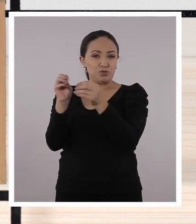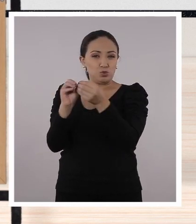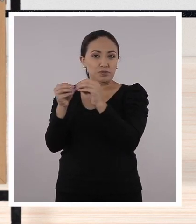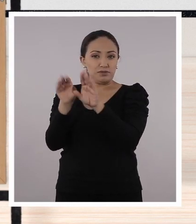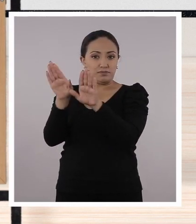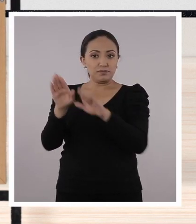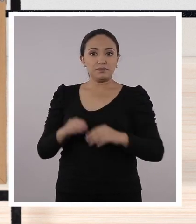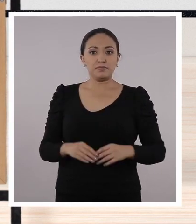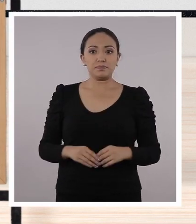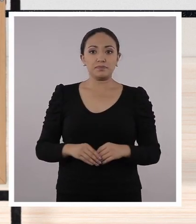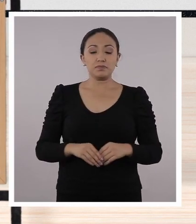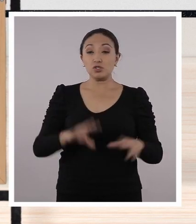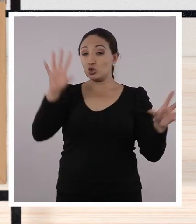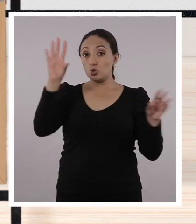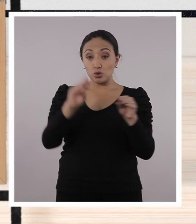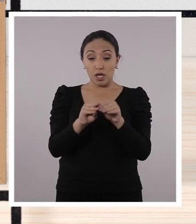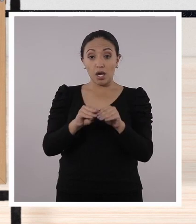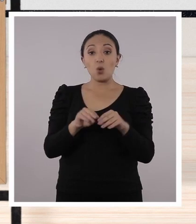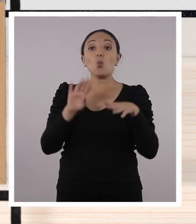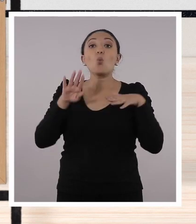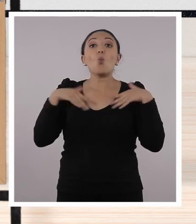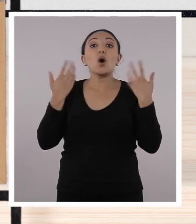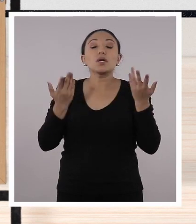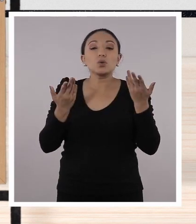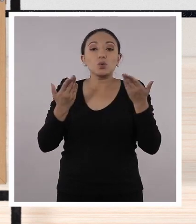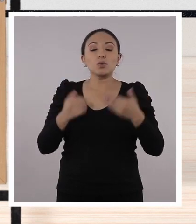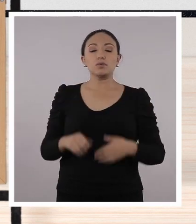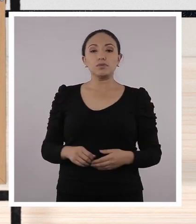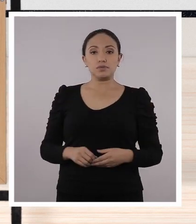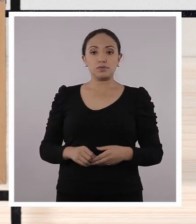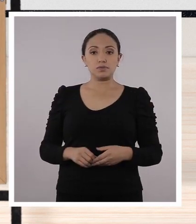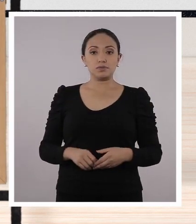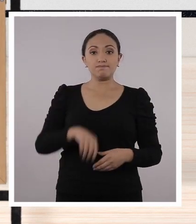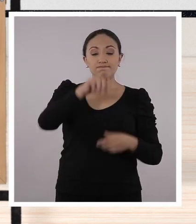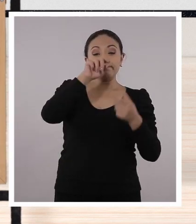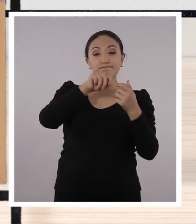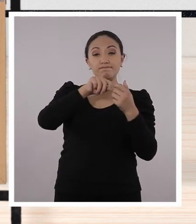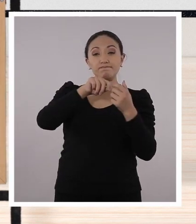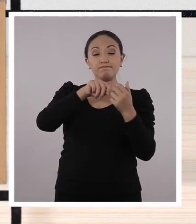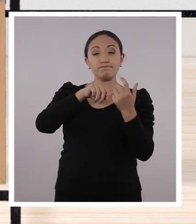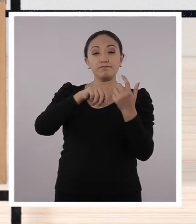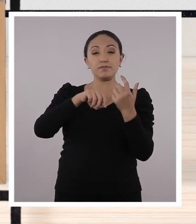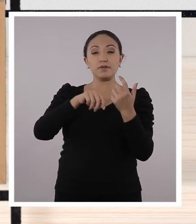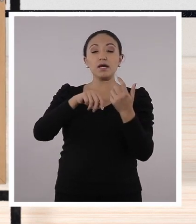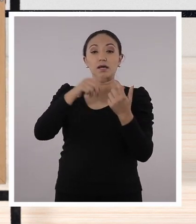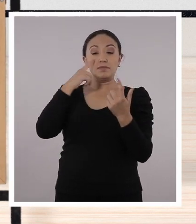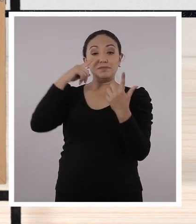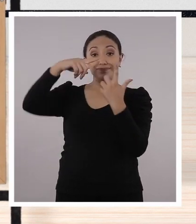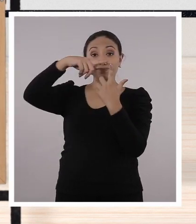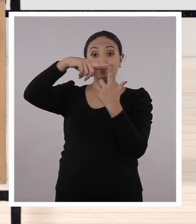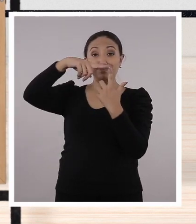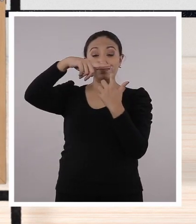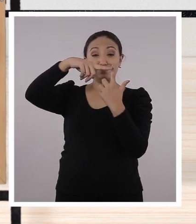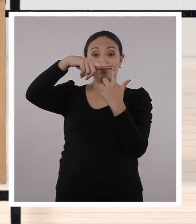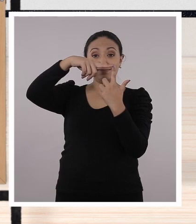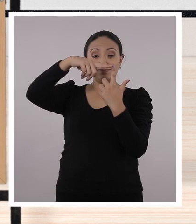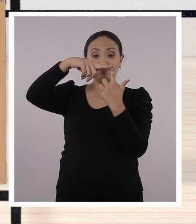625. Esto me da en total entonces una raíz cuadrada de